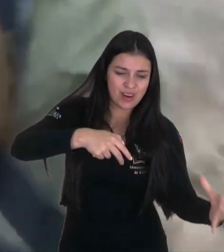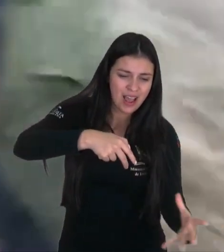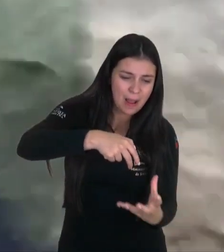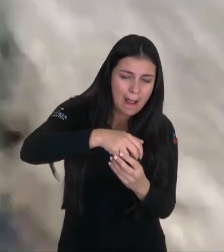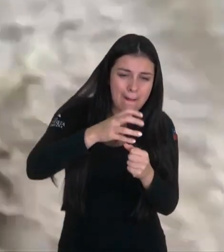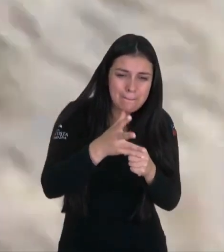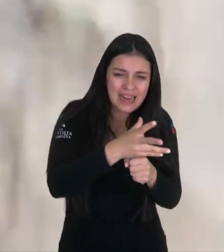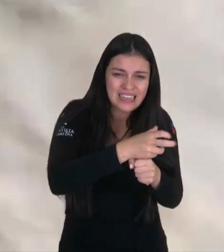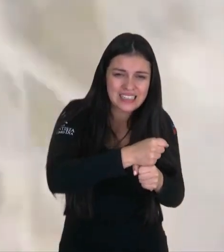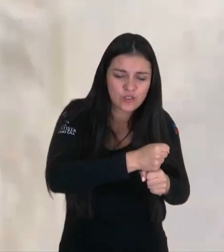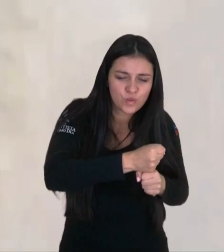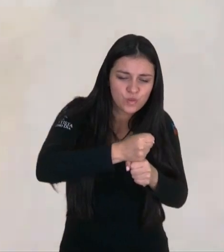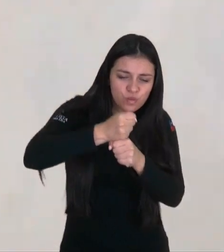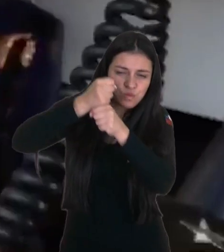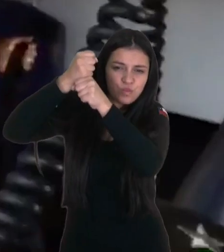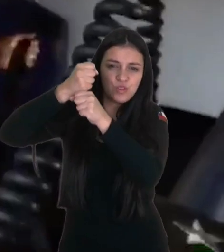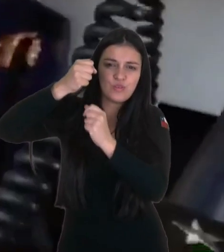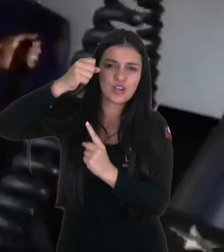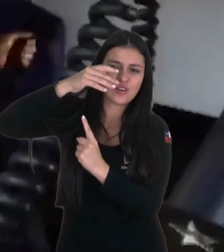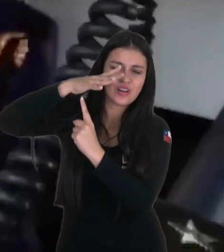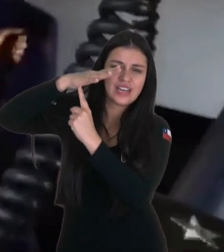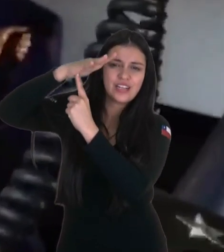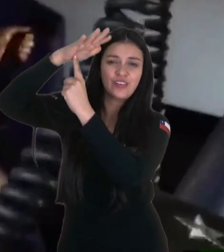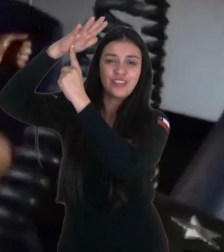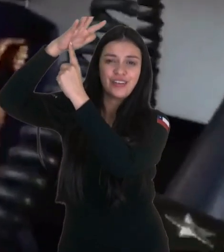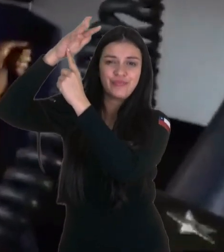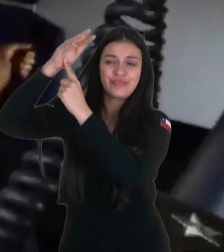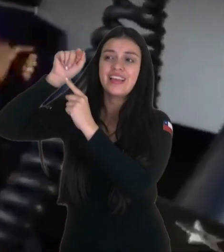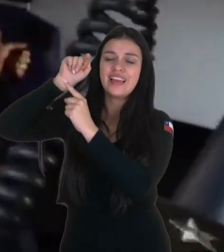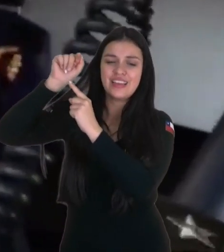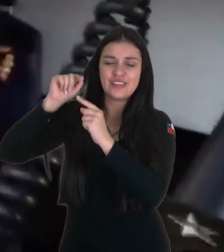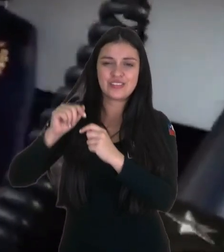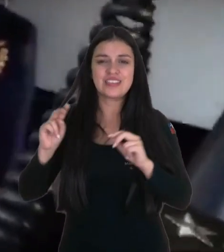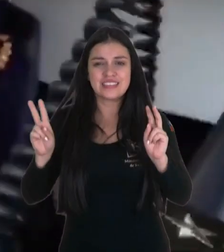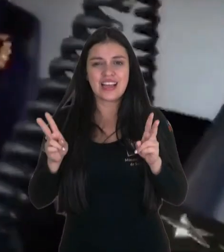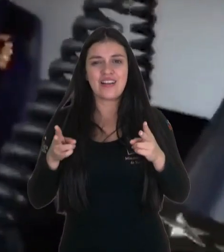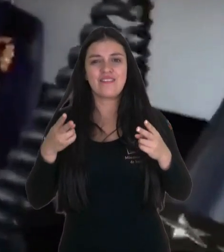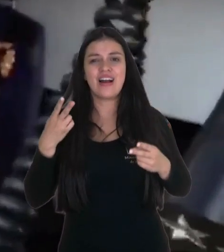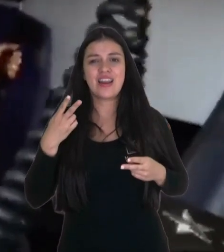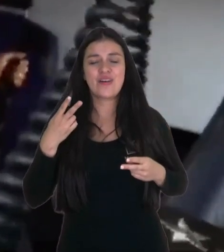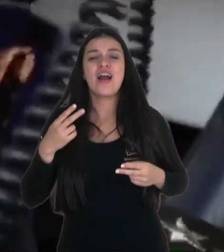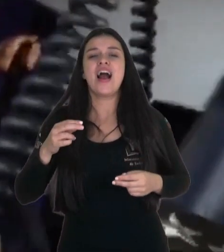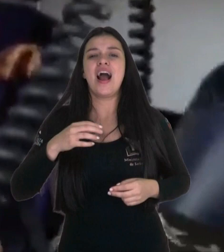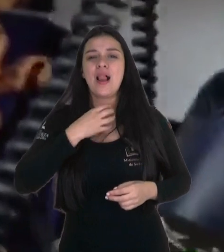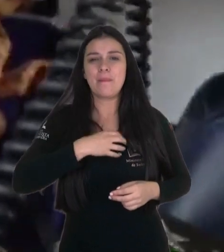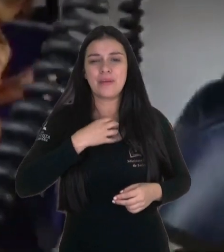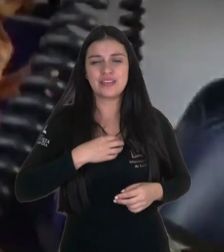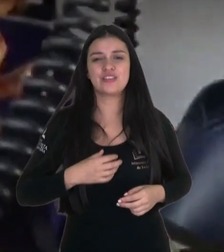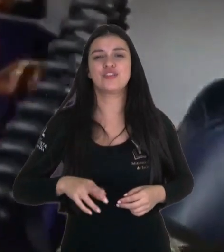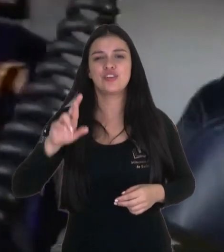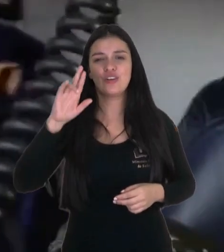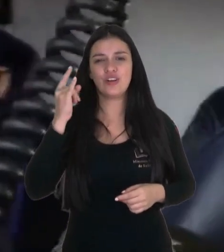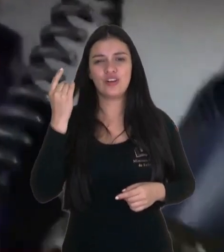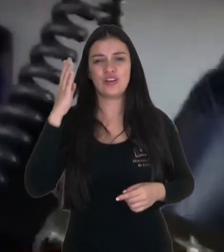helicóptero. Ellos acababan de salvar al pastor Rubén Soto de la Iglesia Adventista del Séptimo